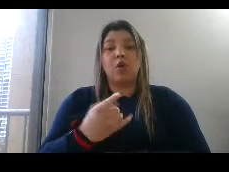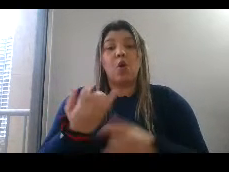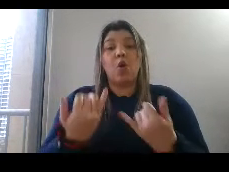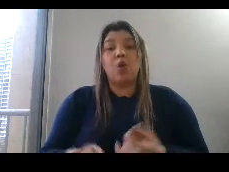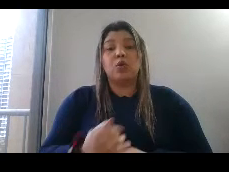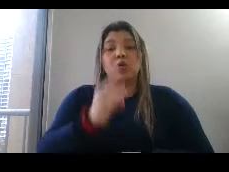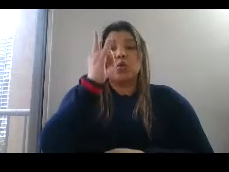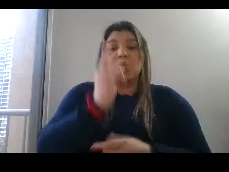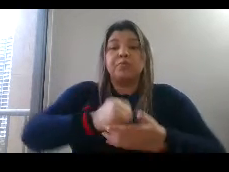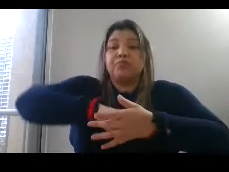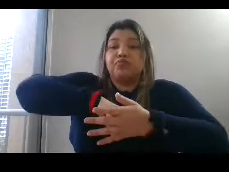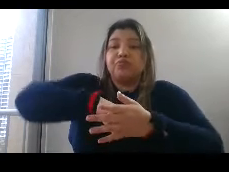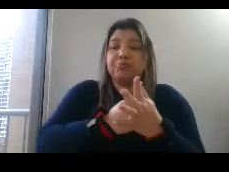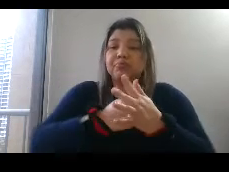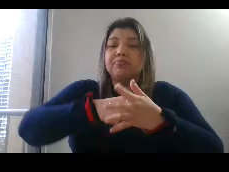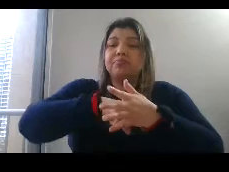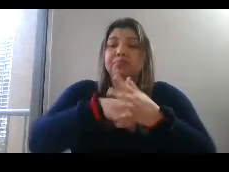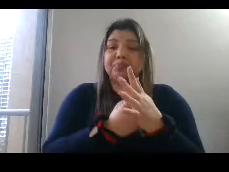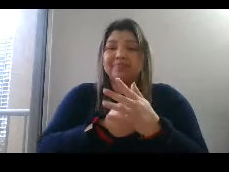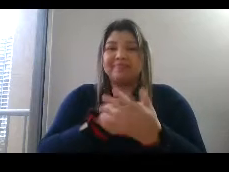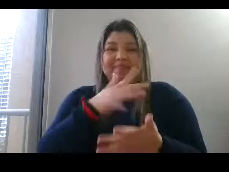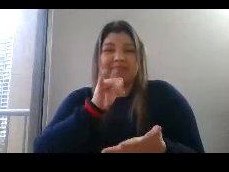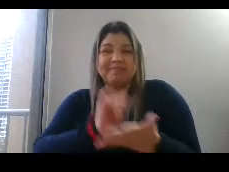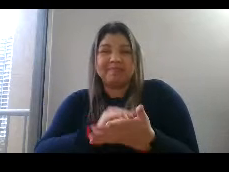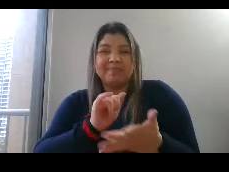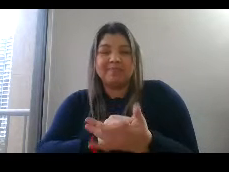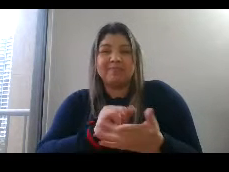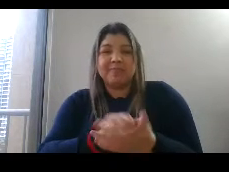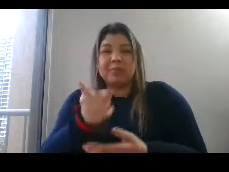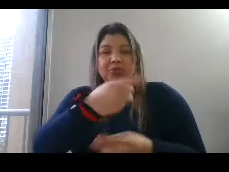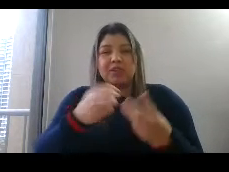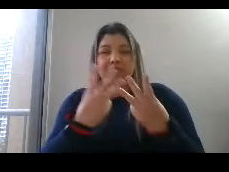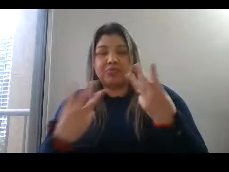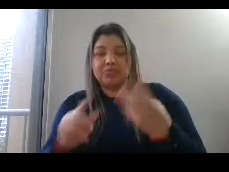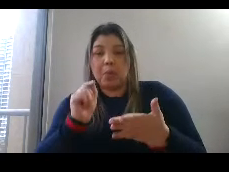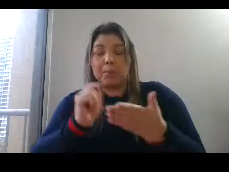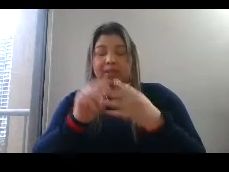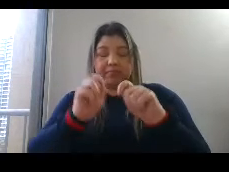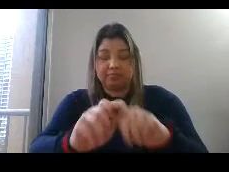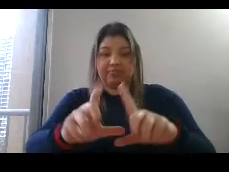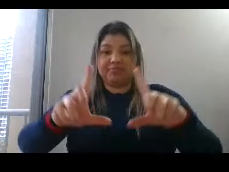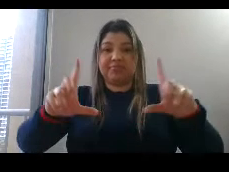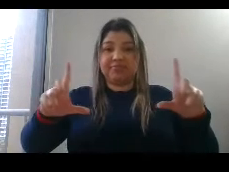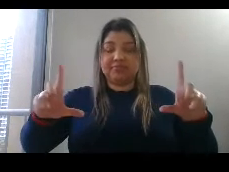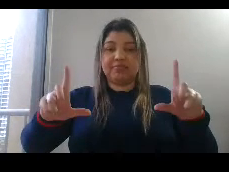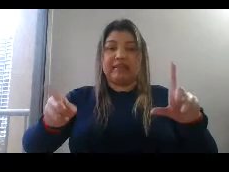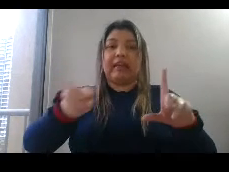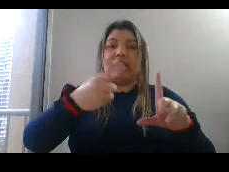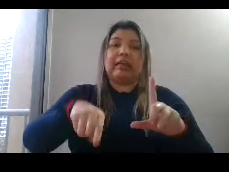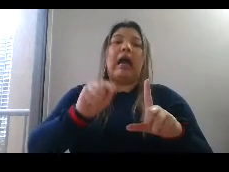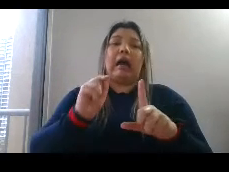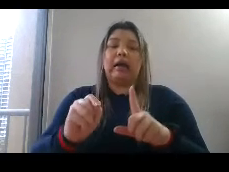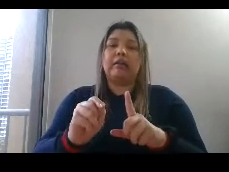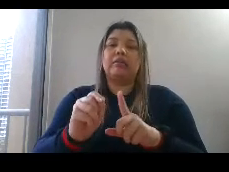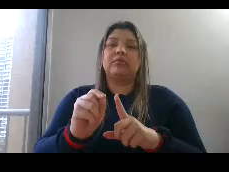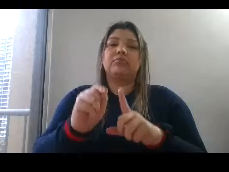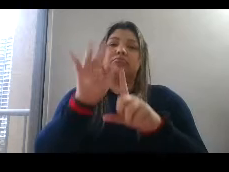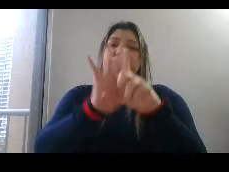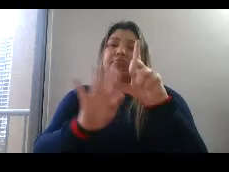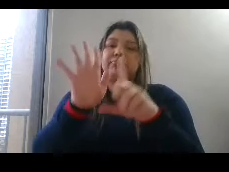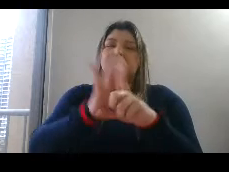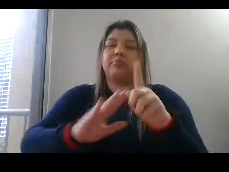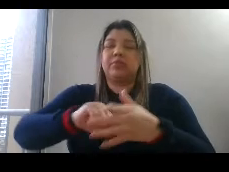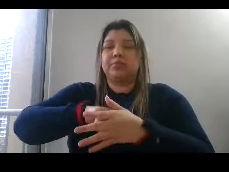través del enlace con el cual accedieron a esta formación. Queremos contarles que ustedes disponen de un espacio en sus